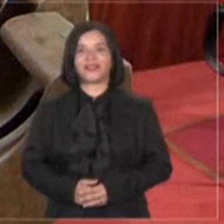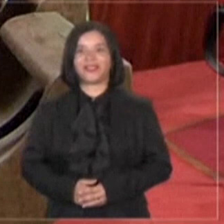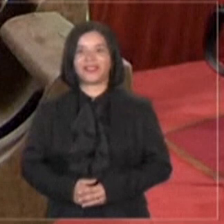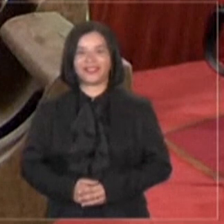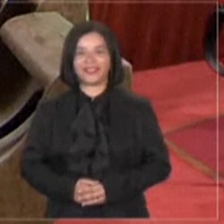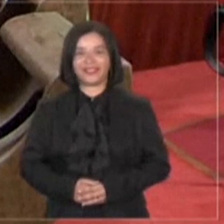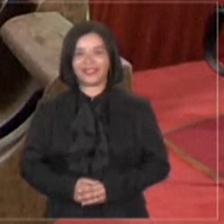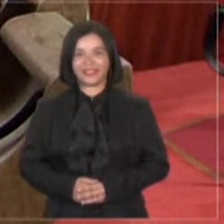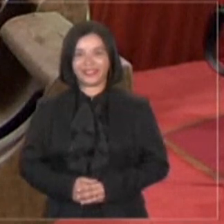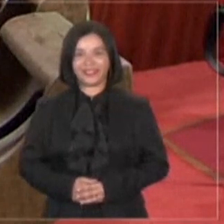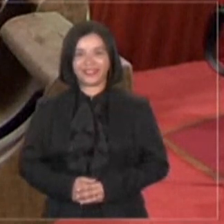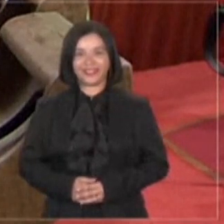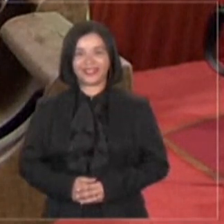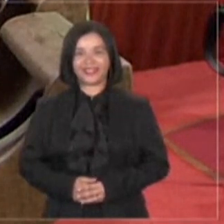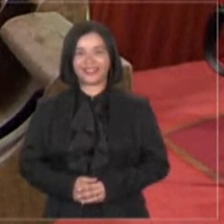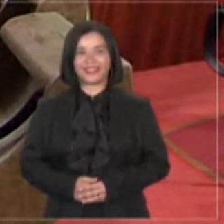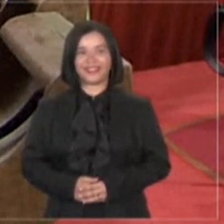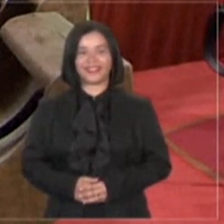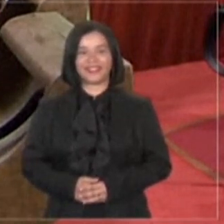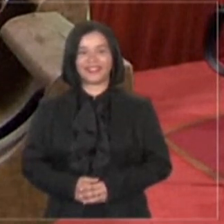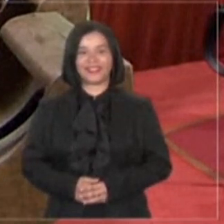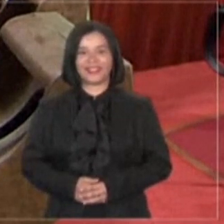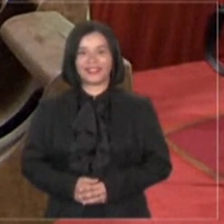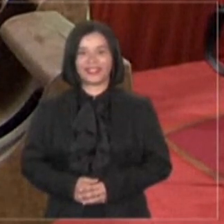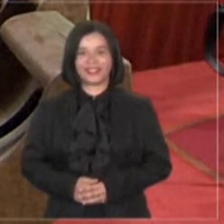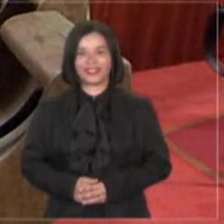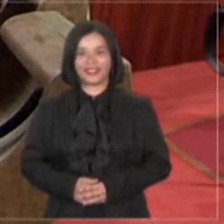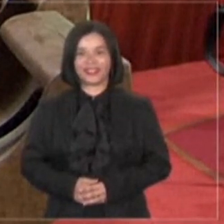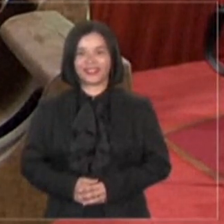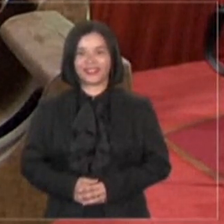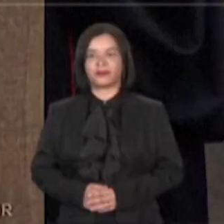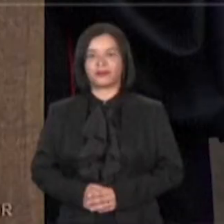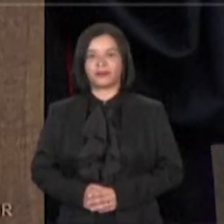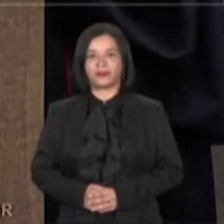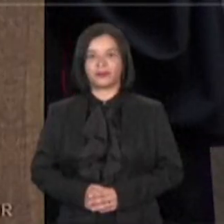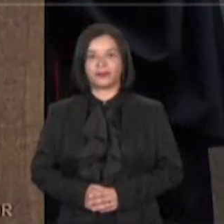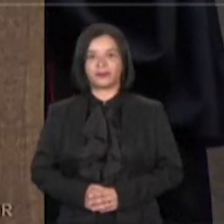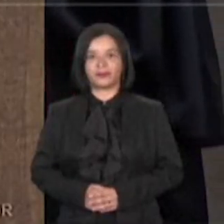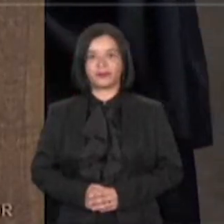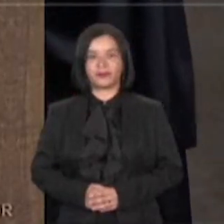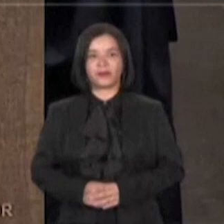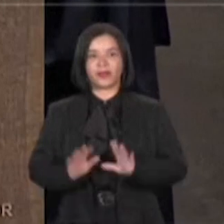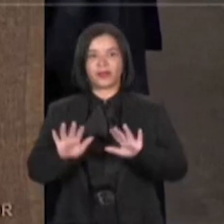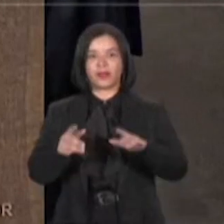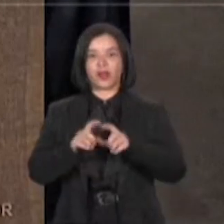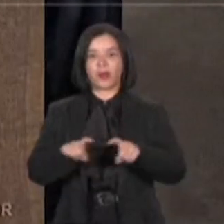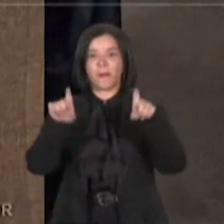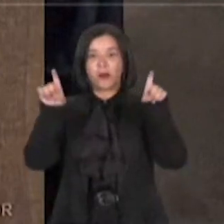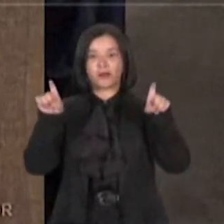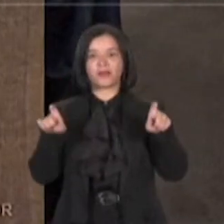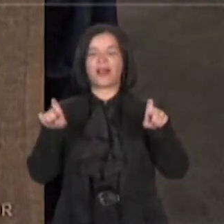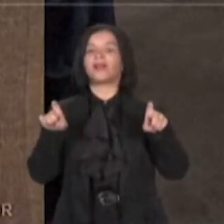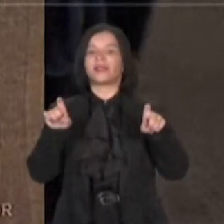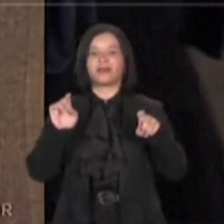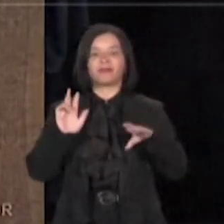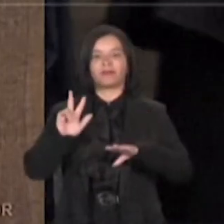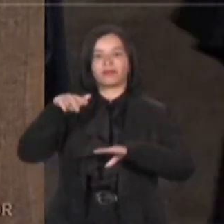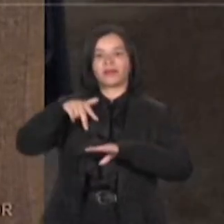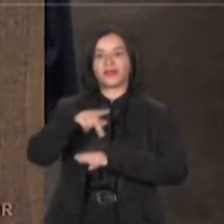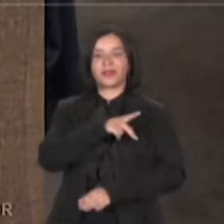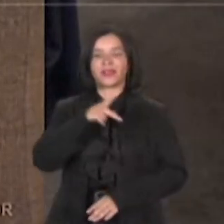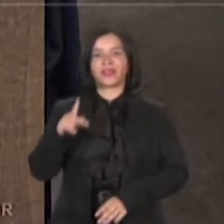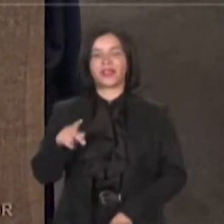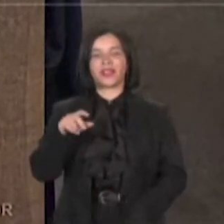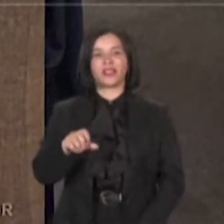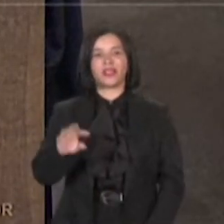falsedades continuarán siendo duramente combatidas y las elecciones ocurrirán con tranquilidad seguridad e integridad al frente del